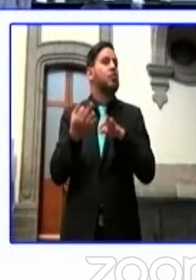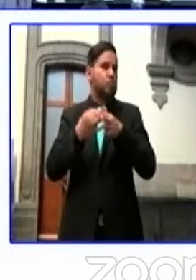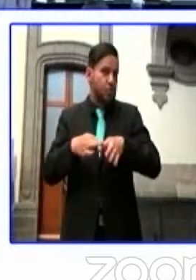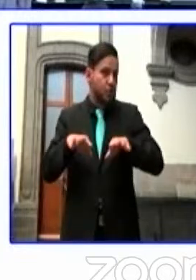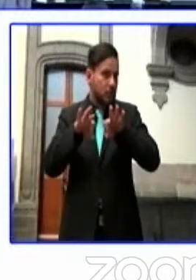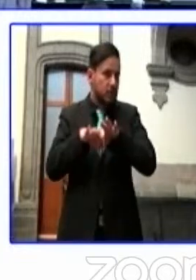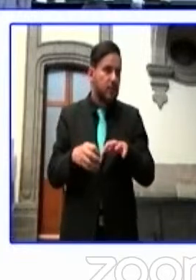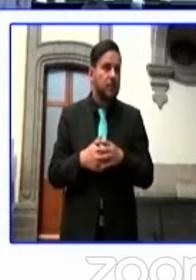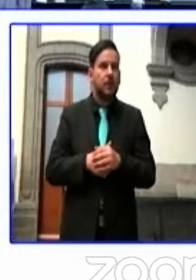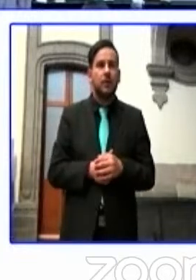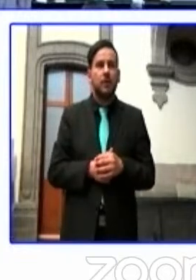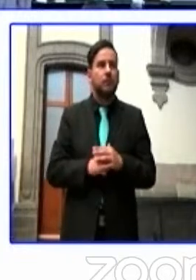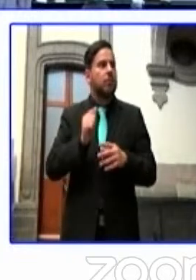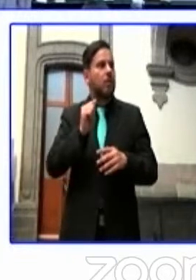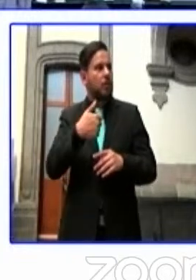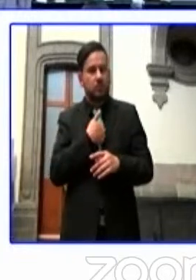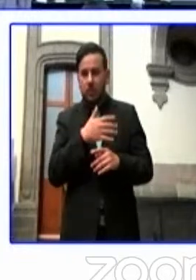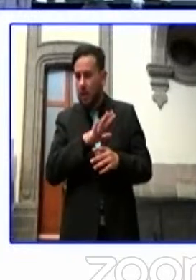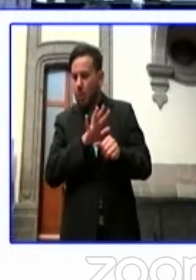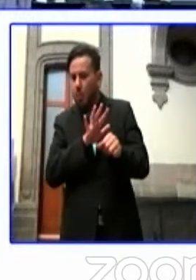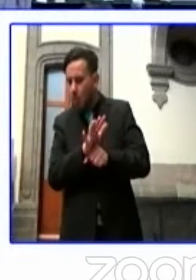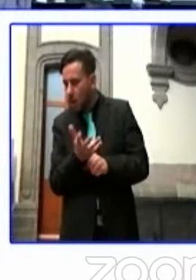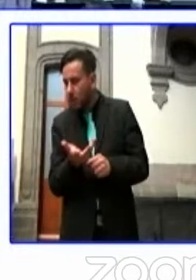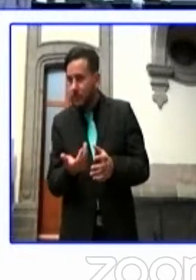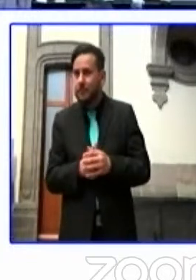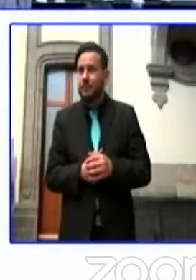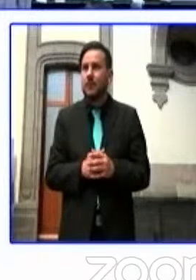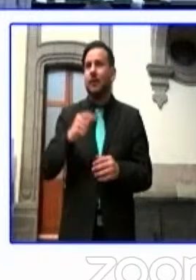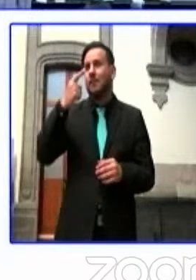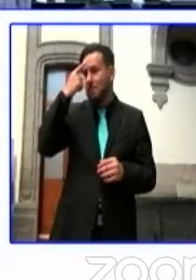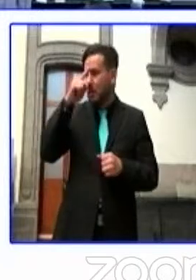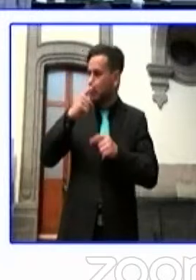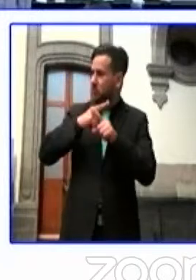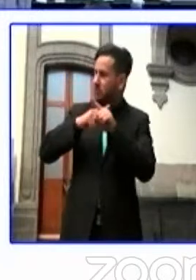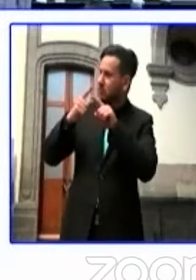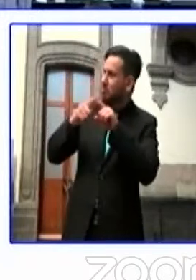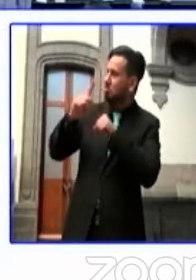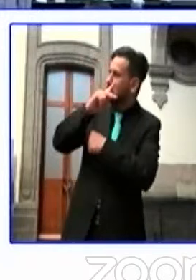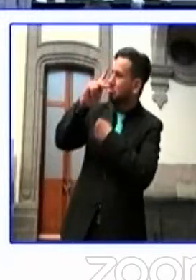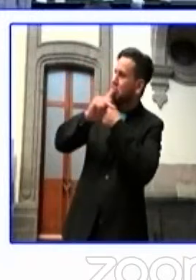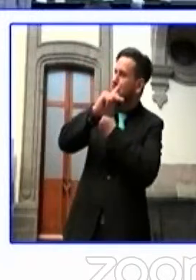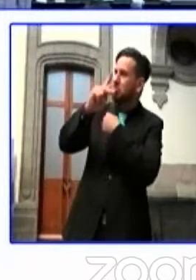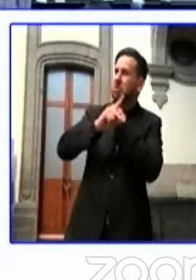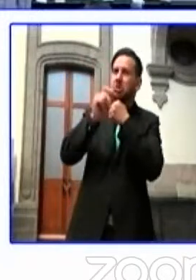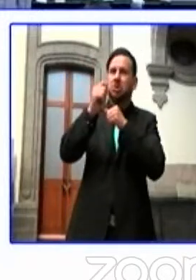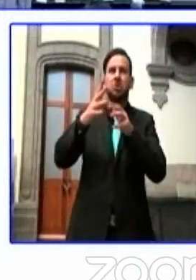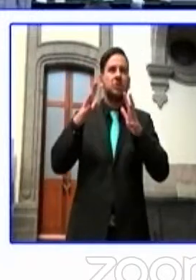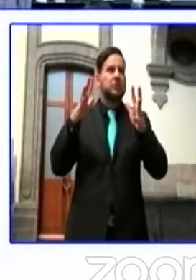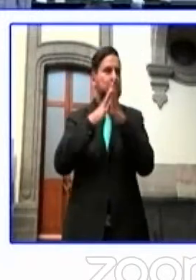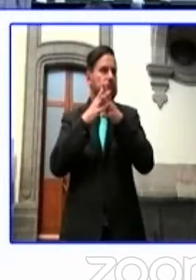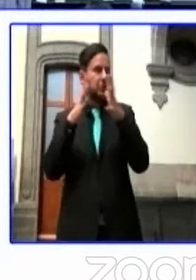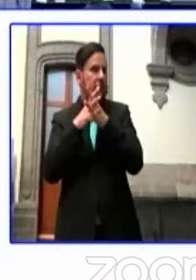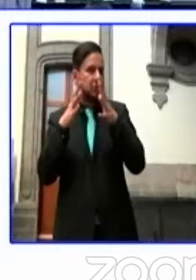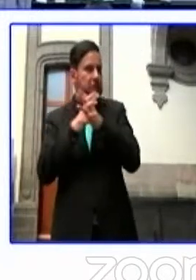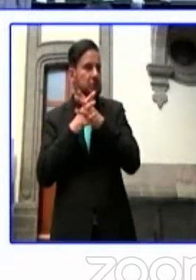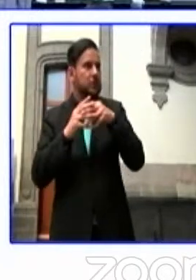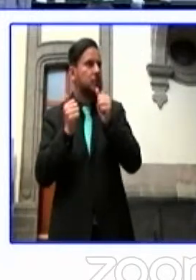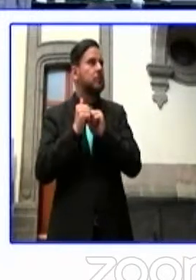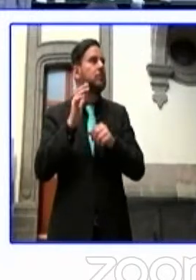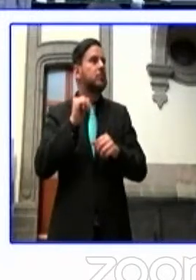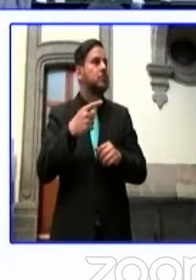que solamente se pensaba que era para los países que habían estado en guerra y que son los